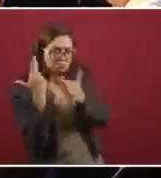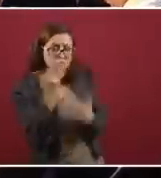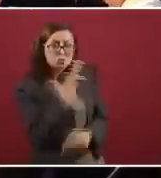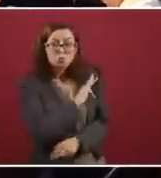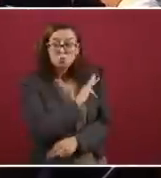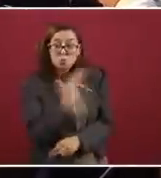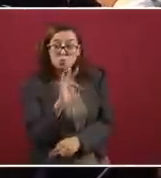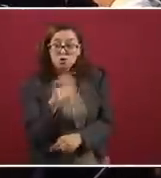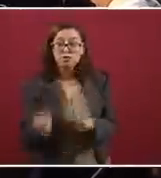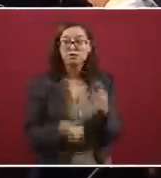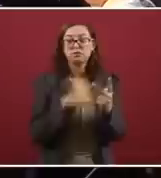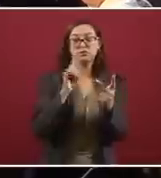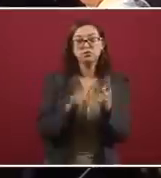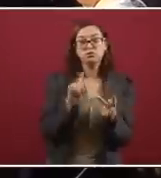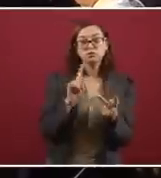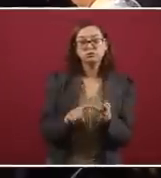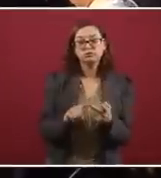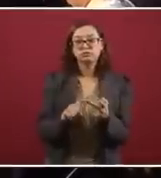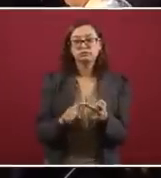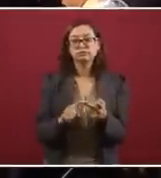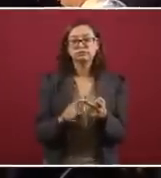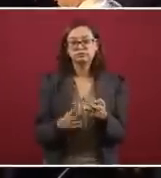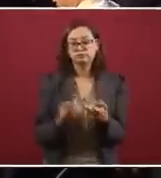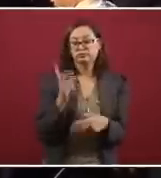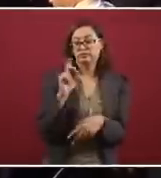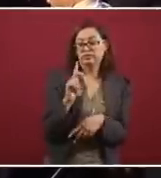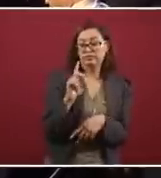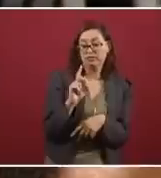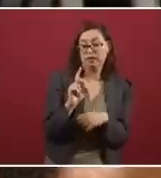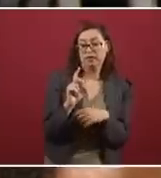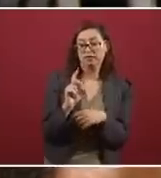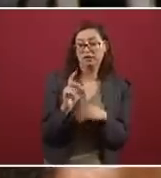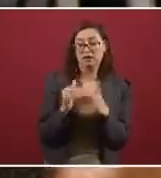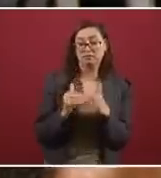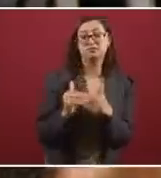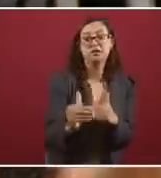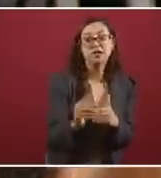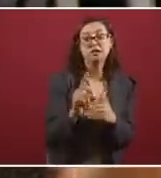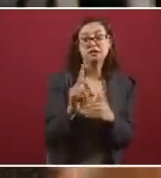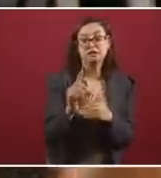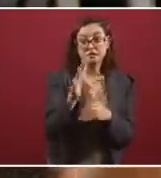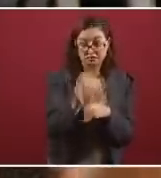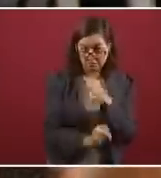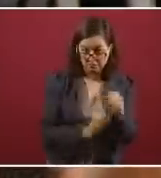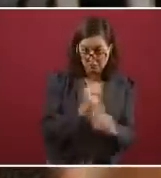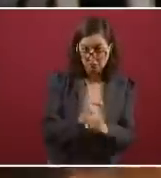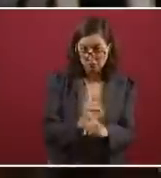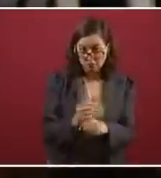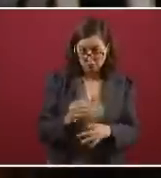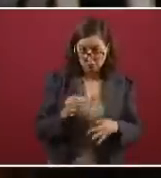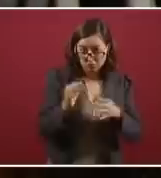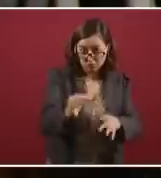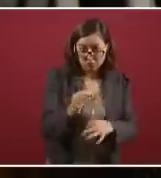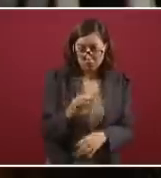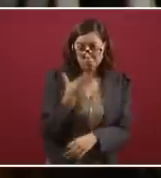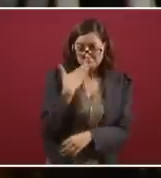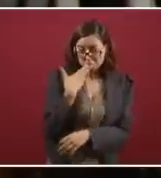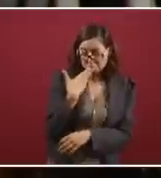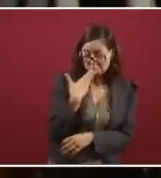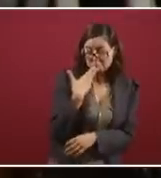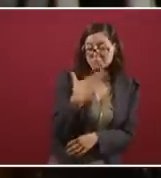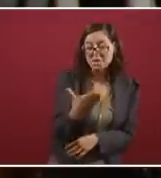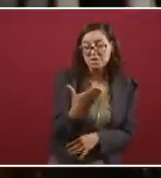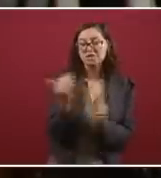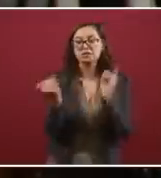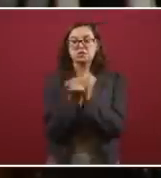que se amplió el plazo de los contratos de 30 a 35 años. También en el tema de las tarifas, si el hecho